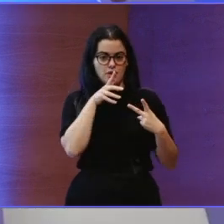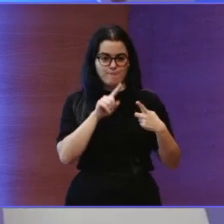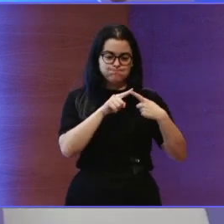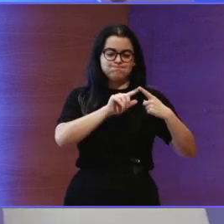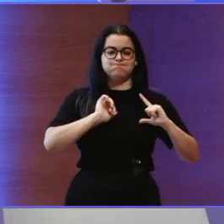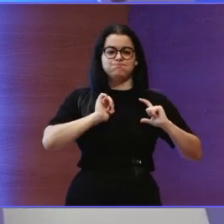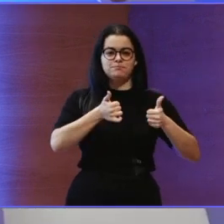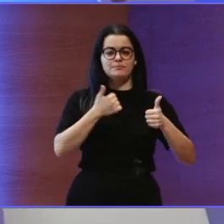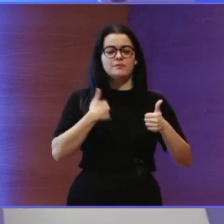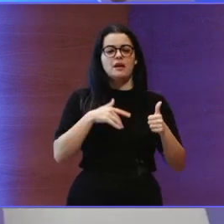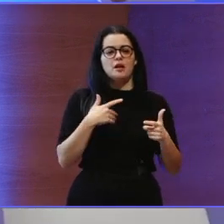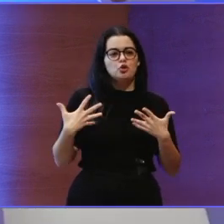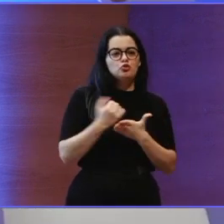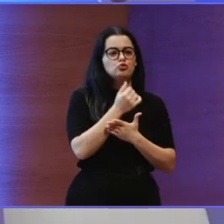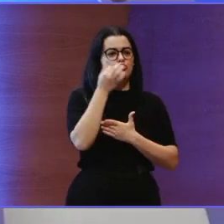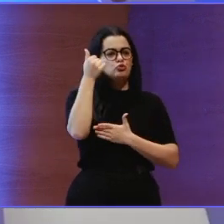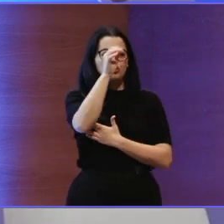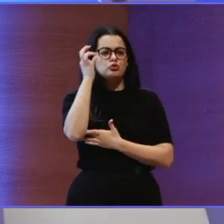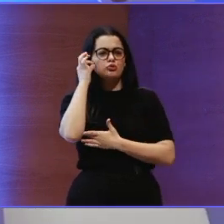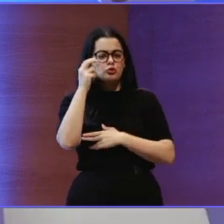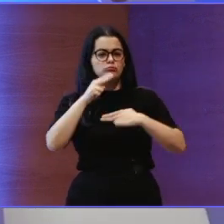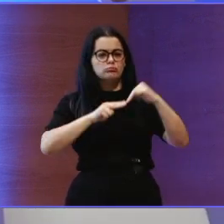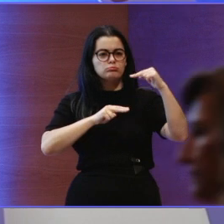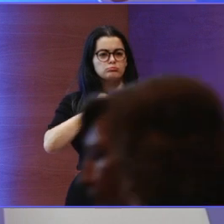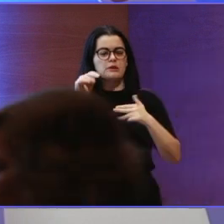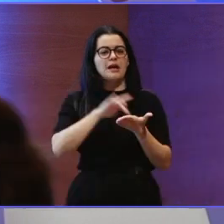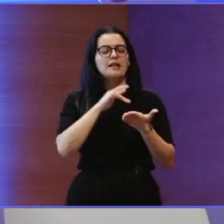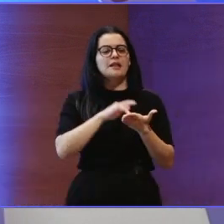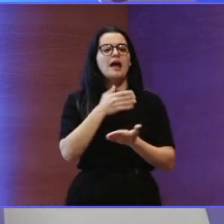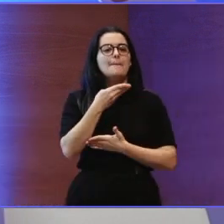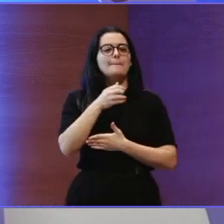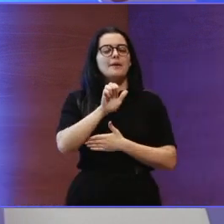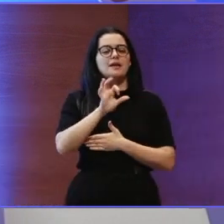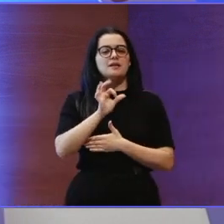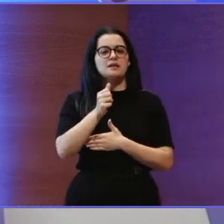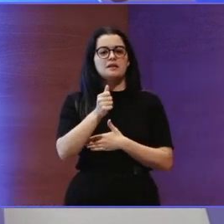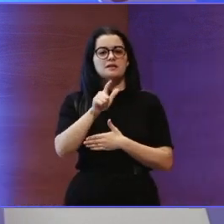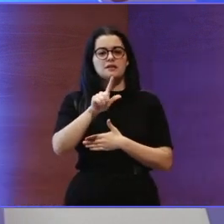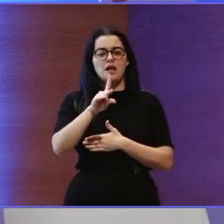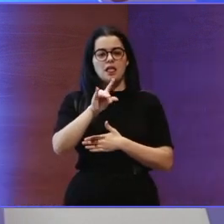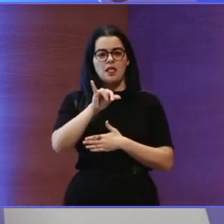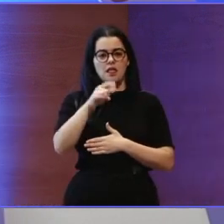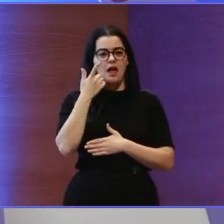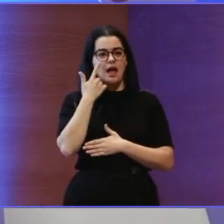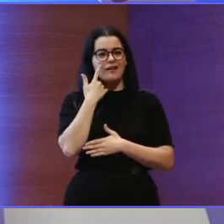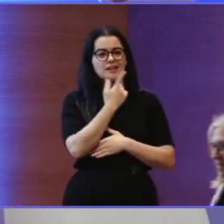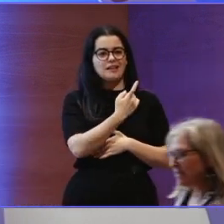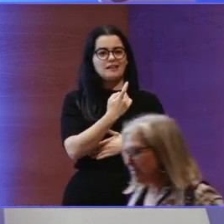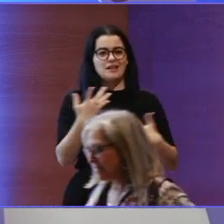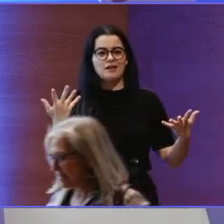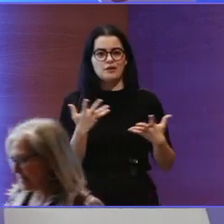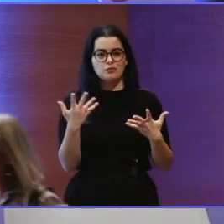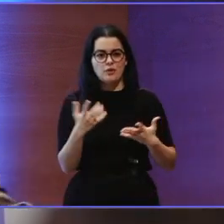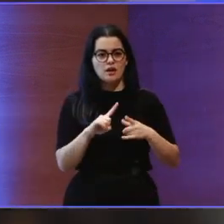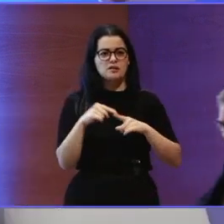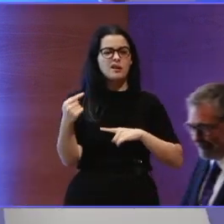y vamos a construir entre todos y todas la agenda de baldi vamos a ver cuáles son las necesidades a las